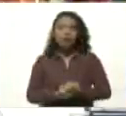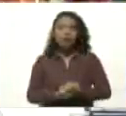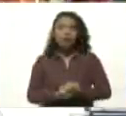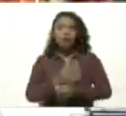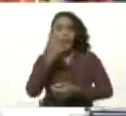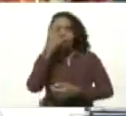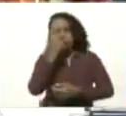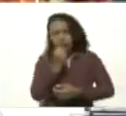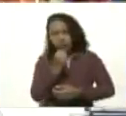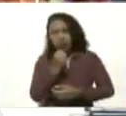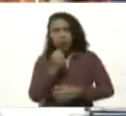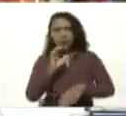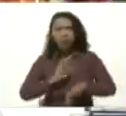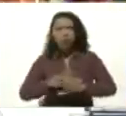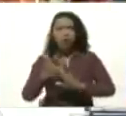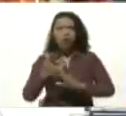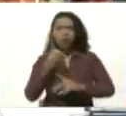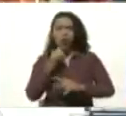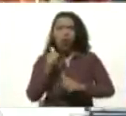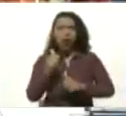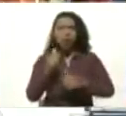Triste por la indignidad.